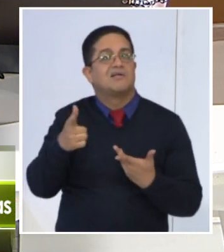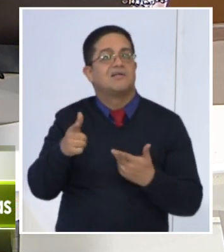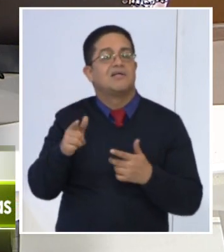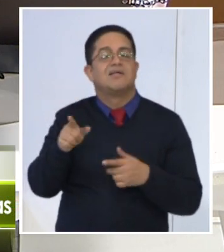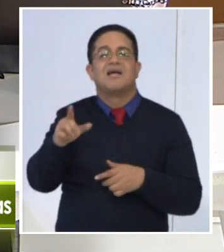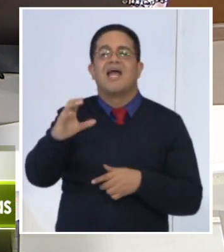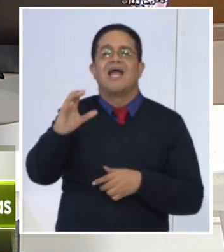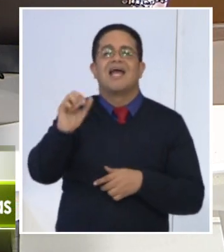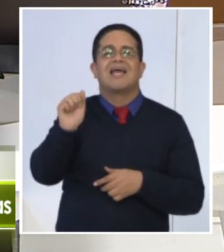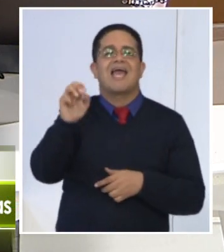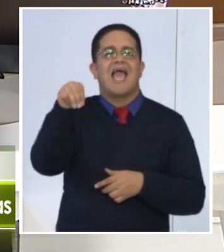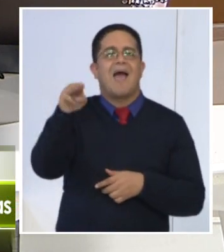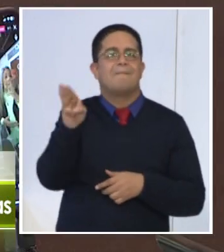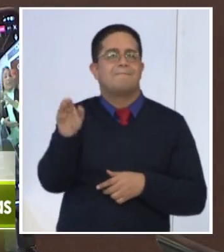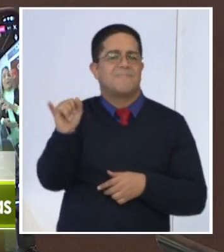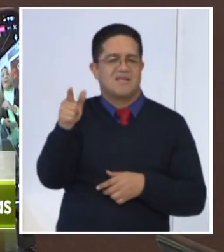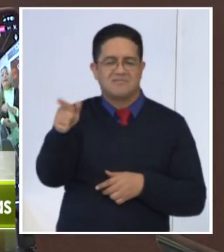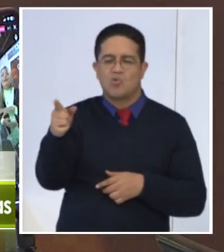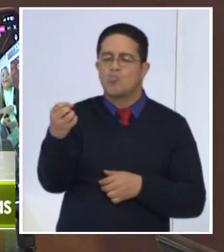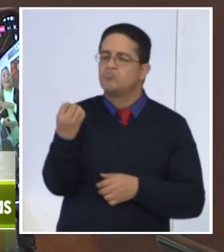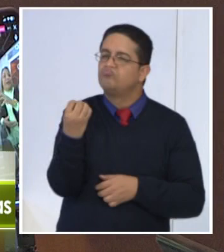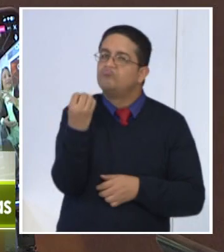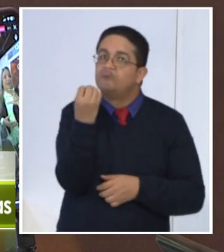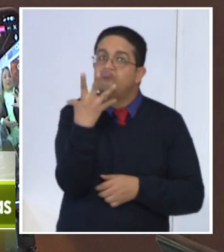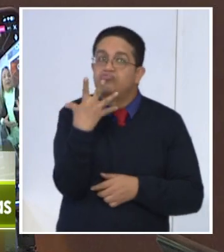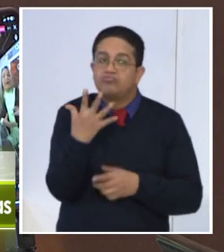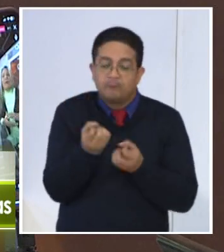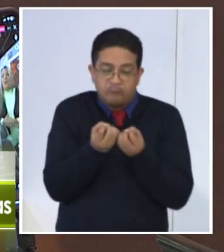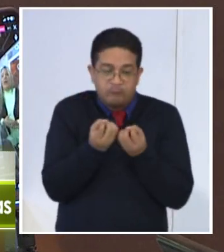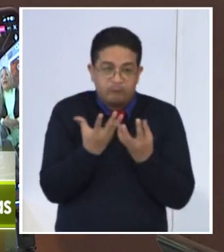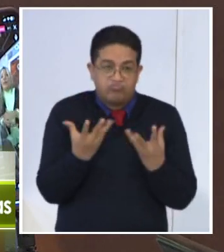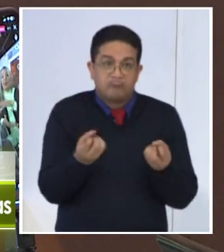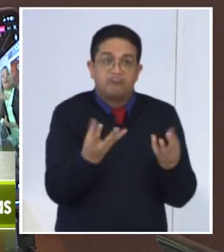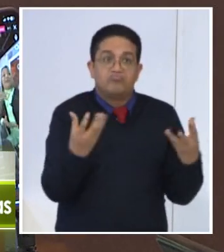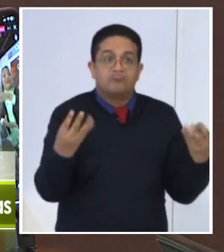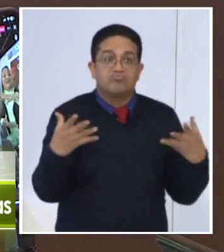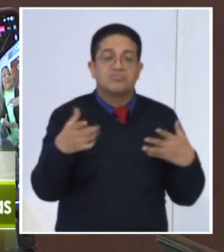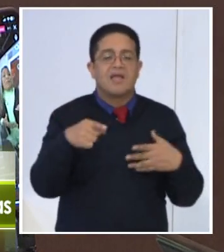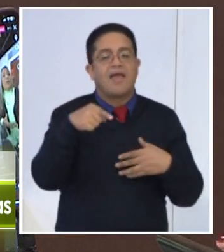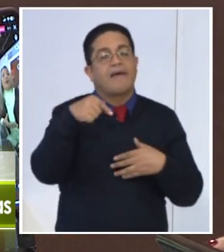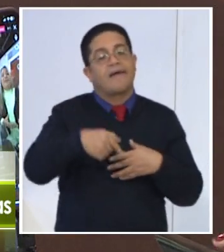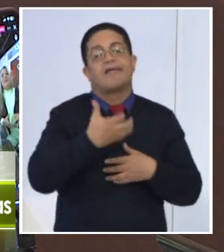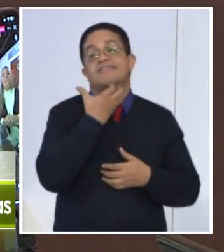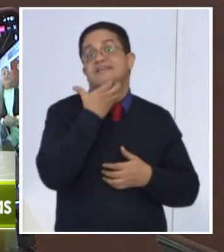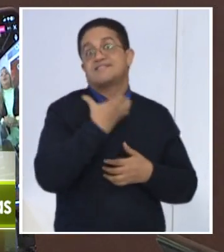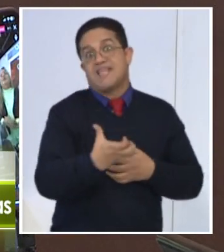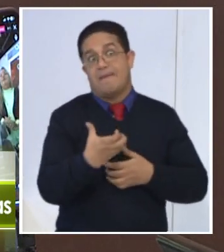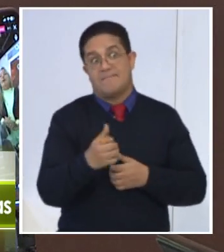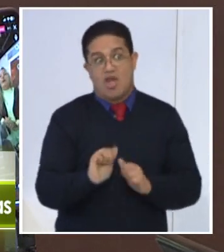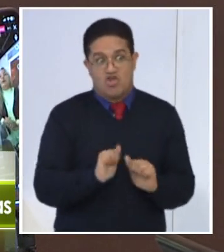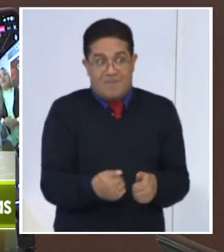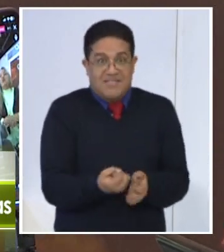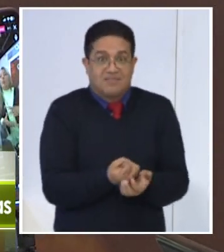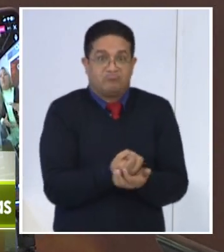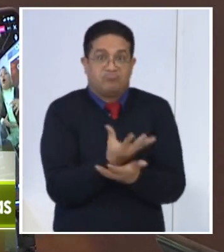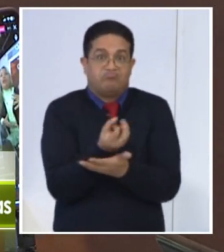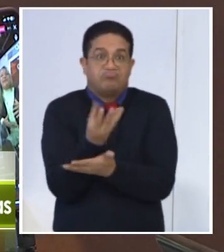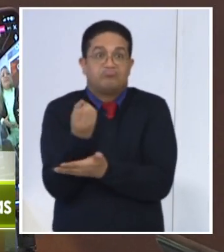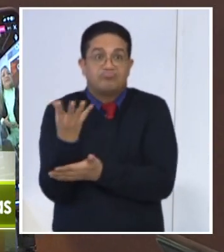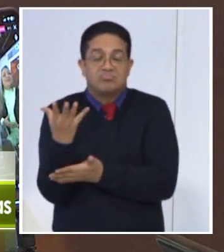camping-melao, que es un arbusto, una gramínea que crece durante estas épocas decembrinas, y